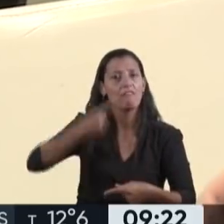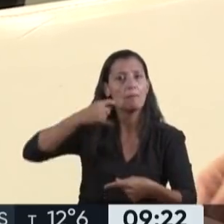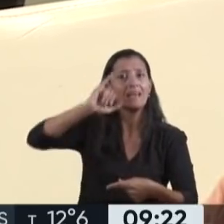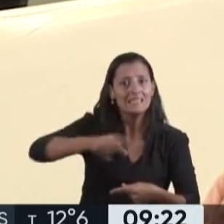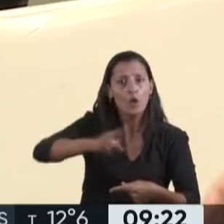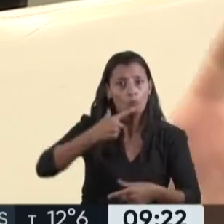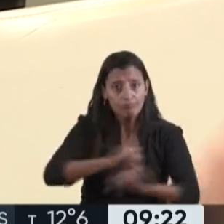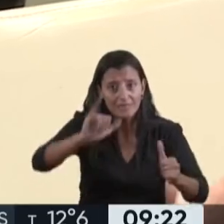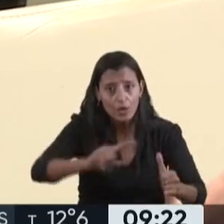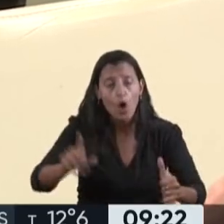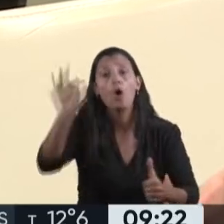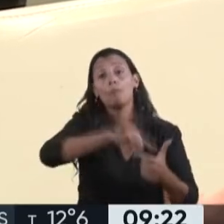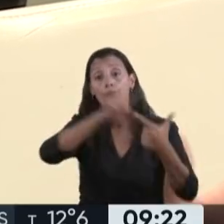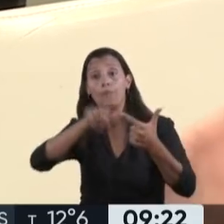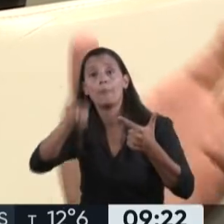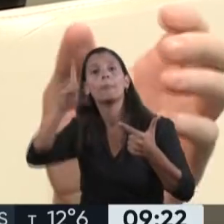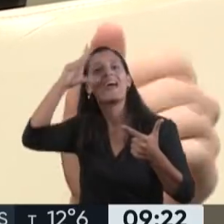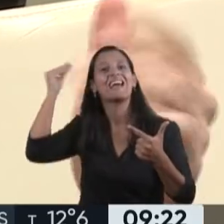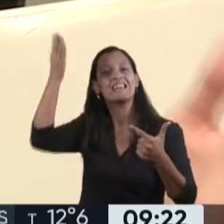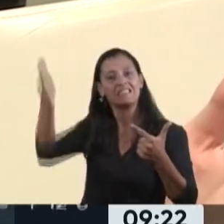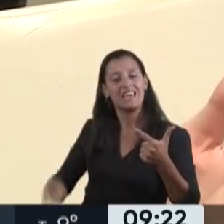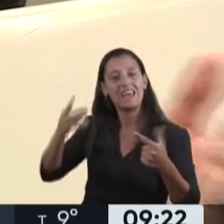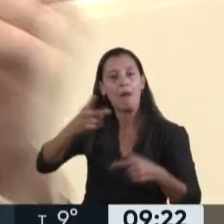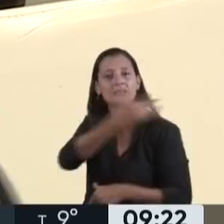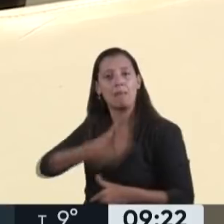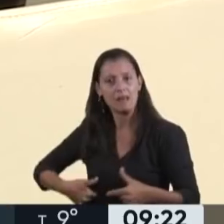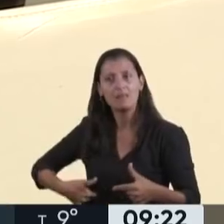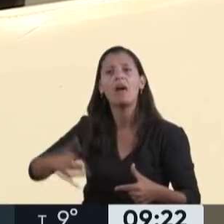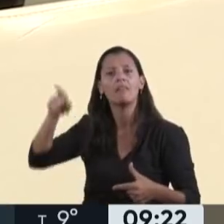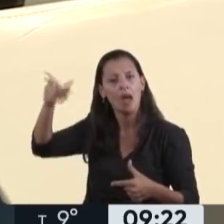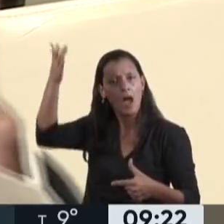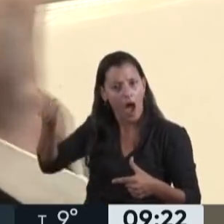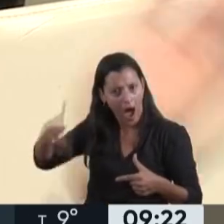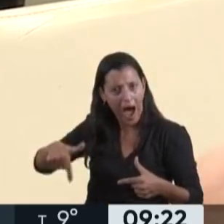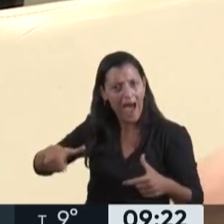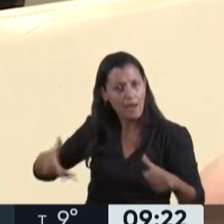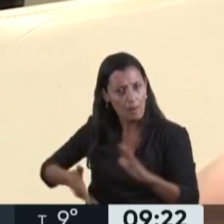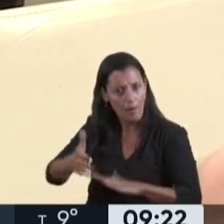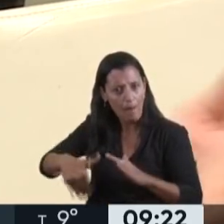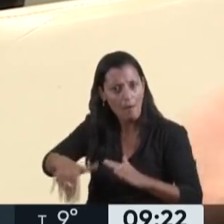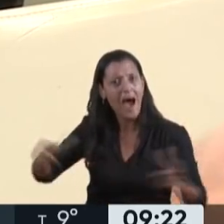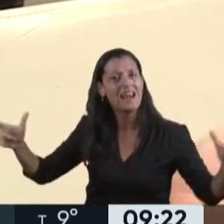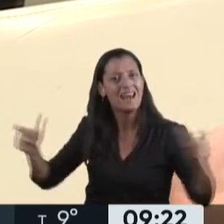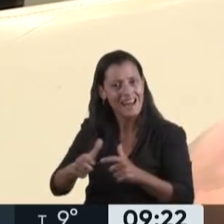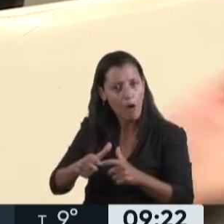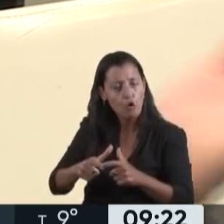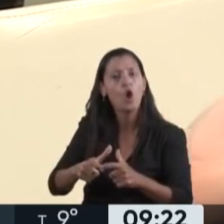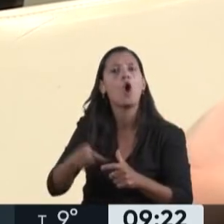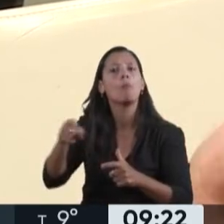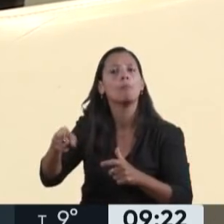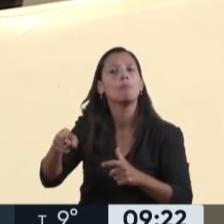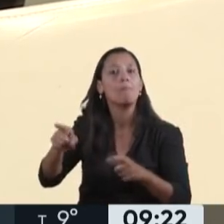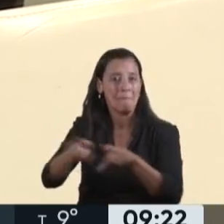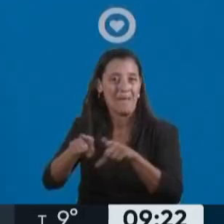otra pregunta, si la vicepresidenta Cristina Kirchner tiene previsto alguna reunión con la vicepresidenta estadounidense Kamala Harris ahí